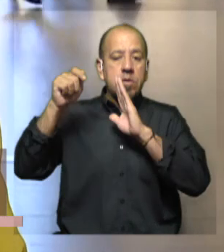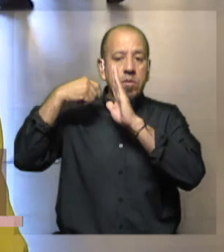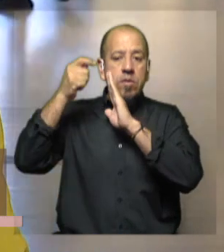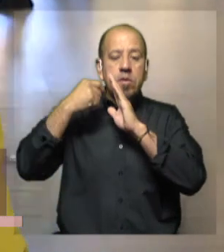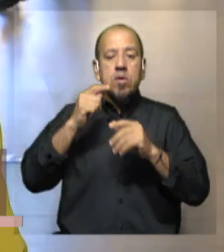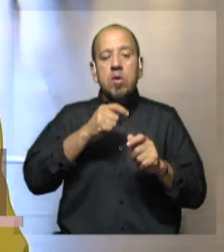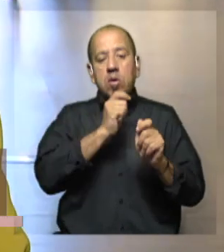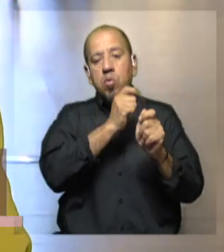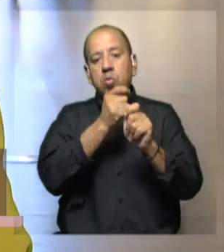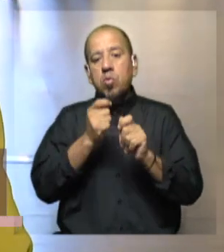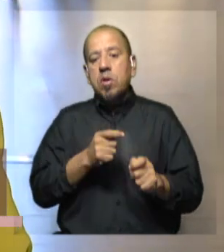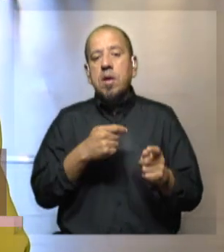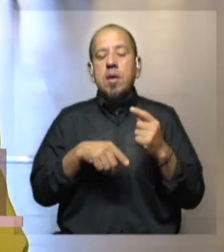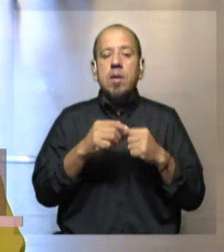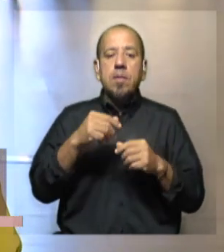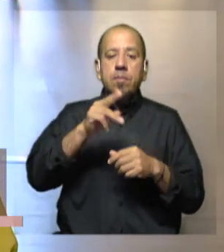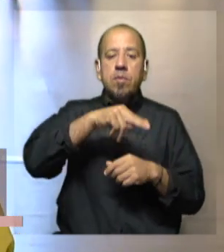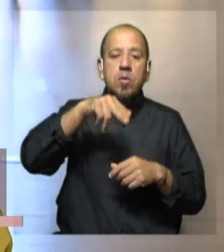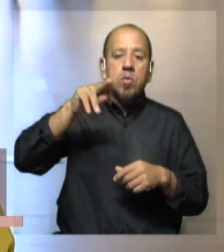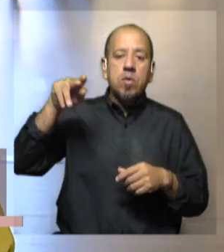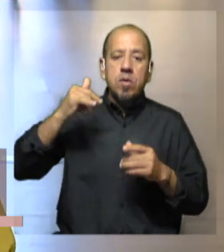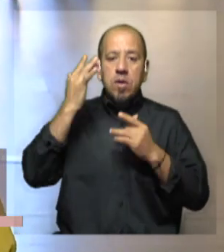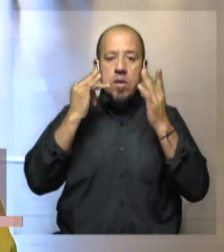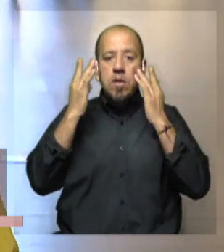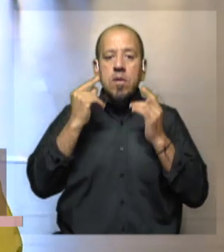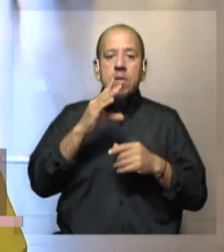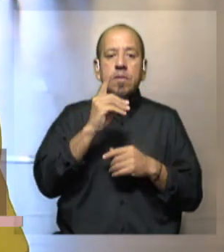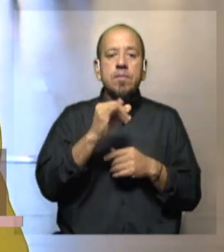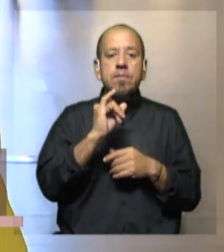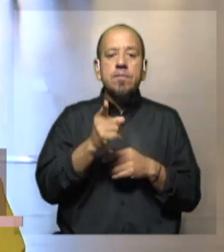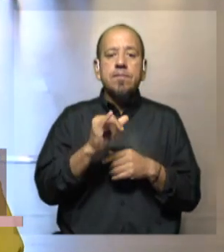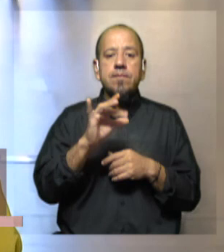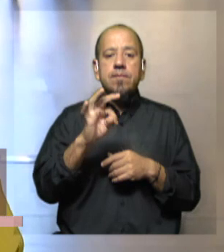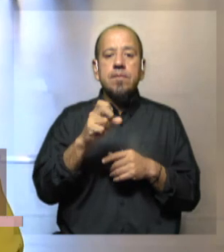escultura, pintura, arte digital, performance,